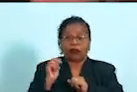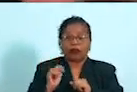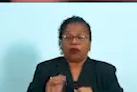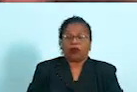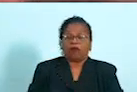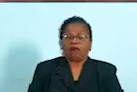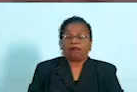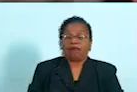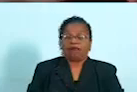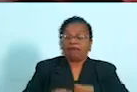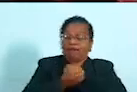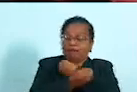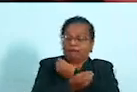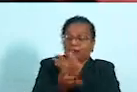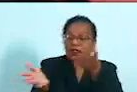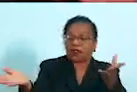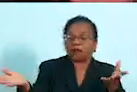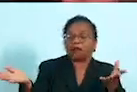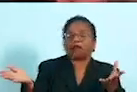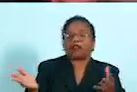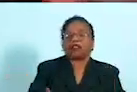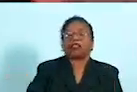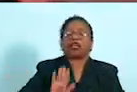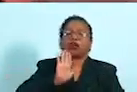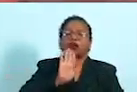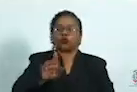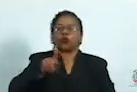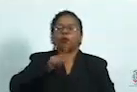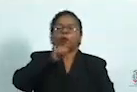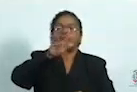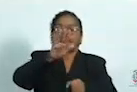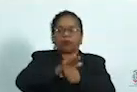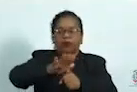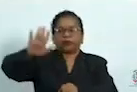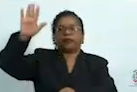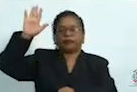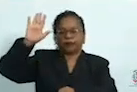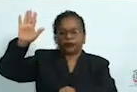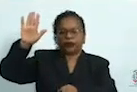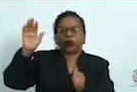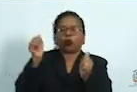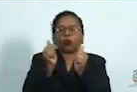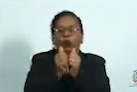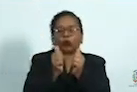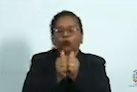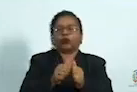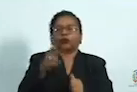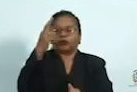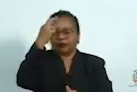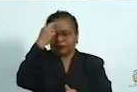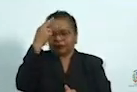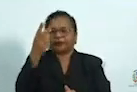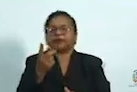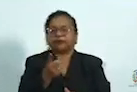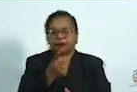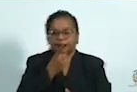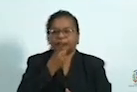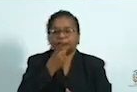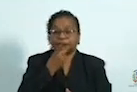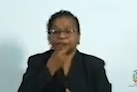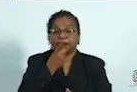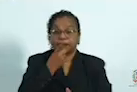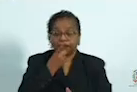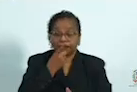a esta alianza duradera con la República Dominicana y su gente.